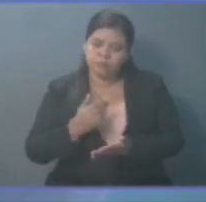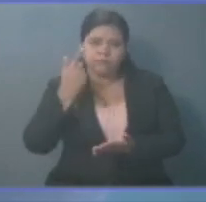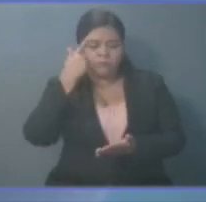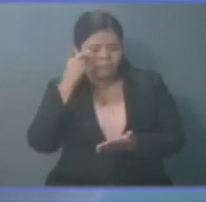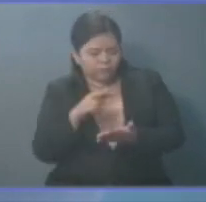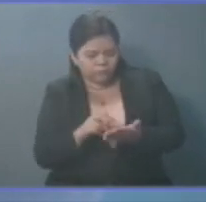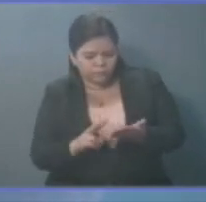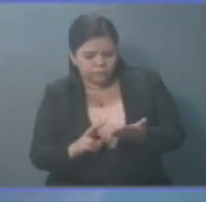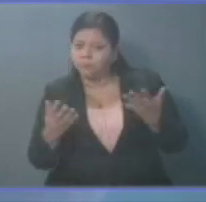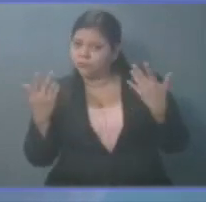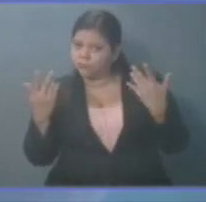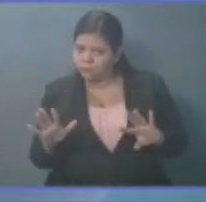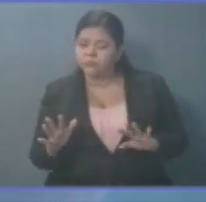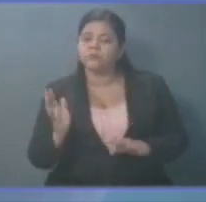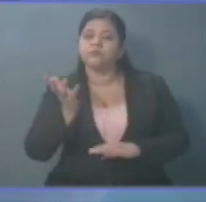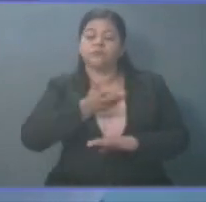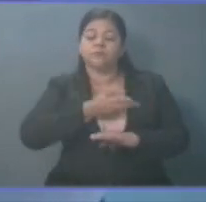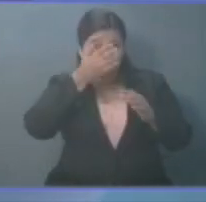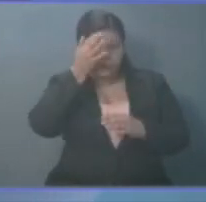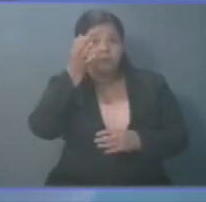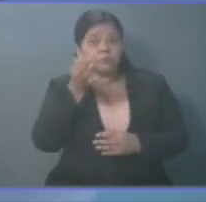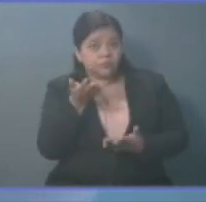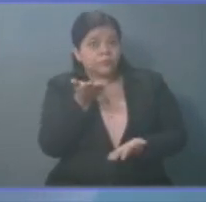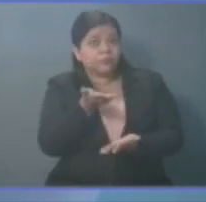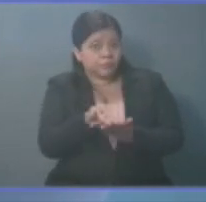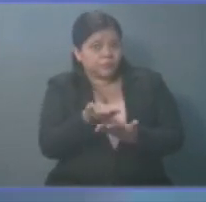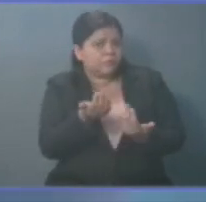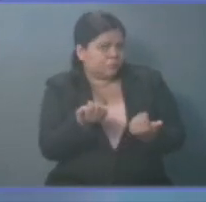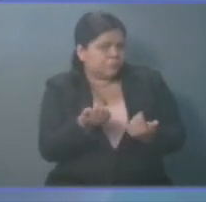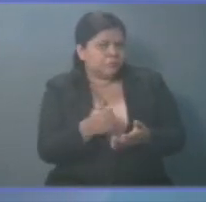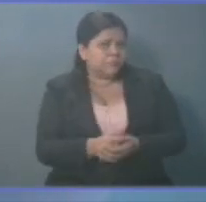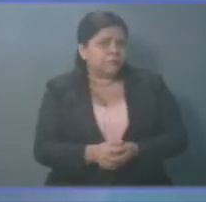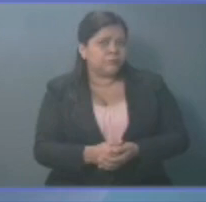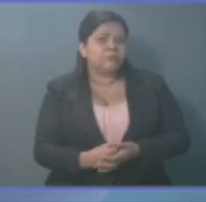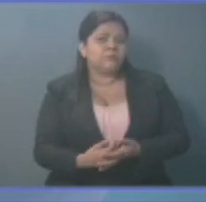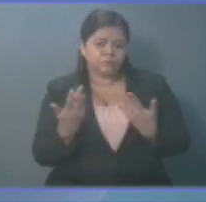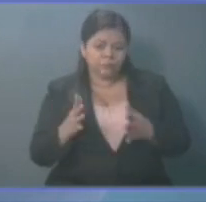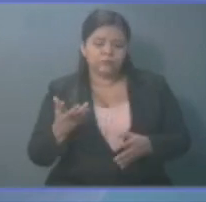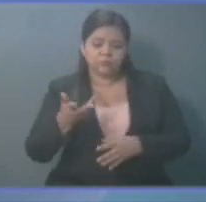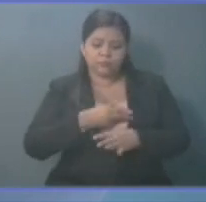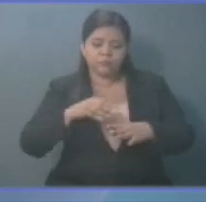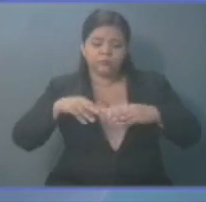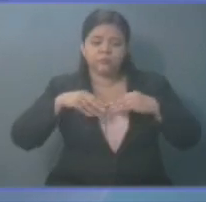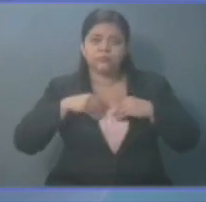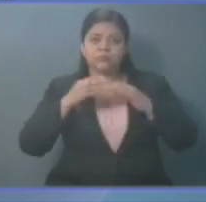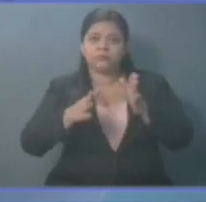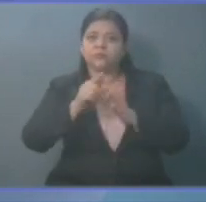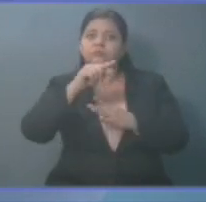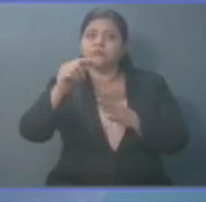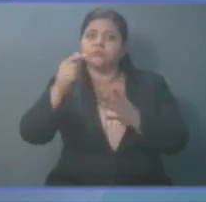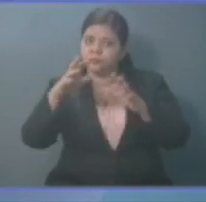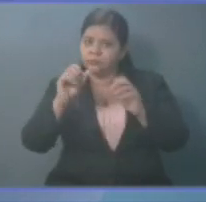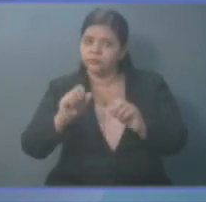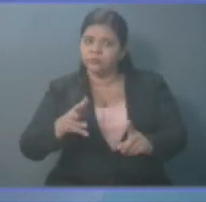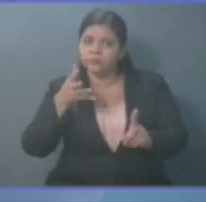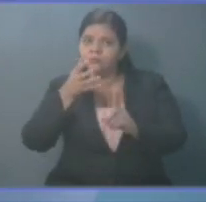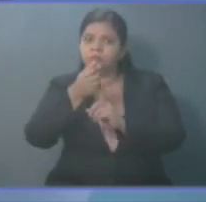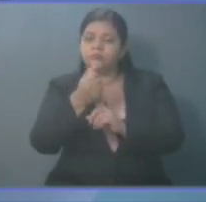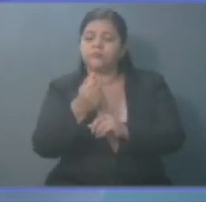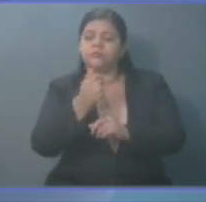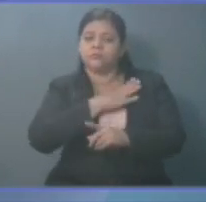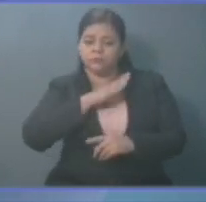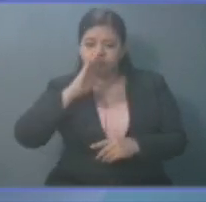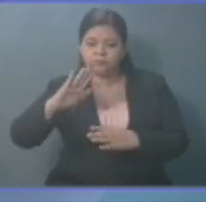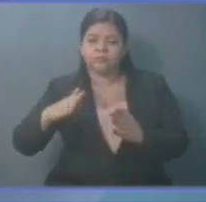análisis correspondiente, estima que la iniciativa es procedente, pues permitirá que dicha institución cumpla con sus objetivos de dar